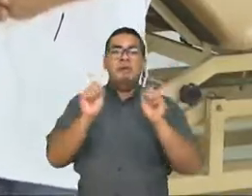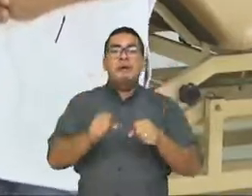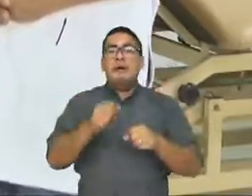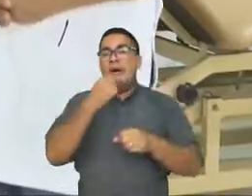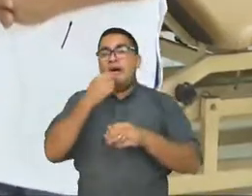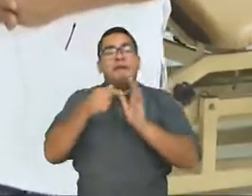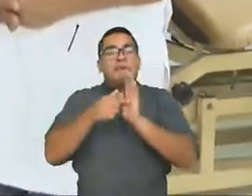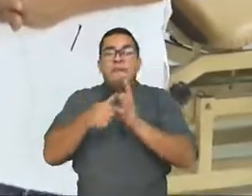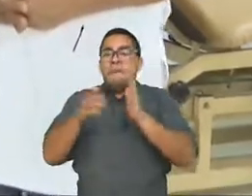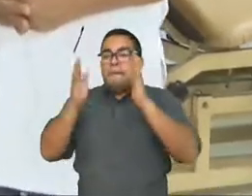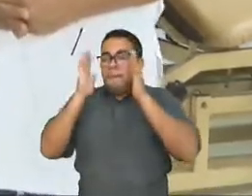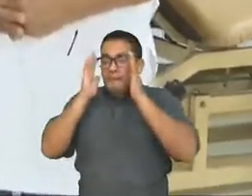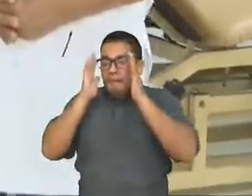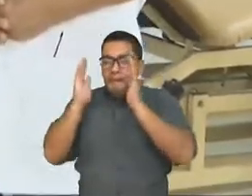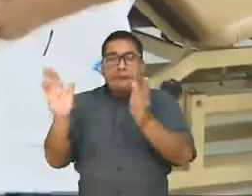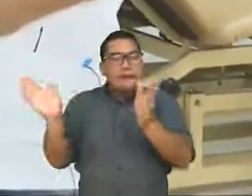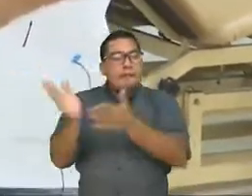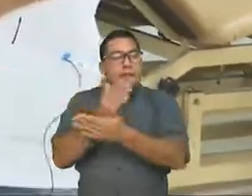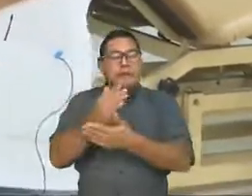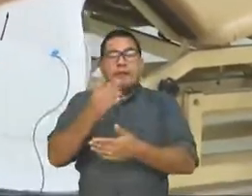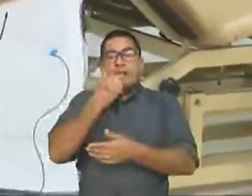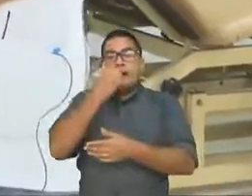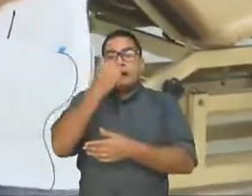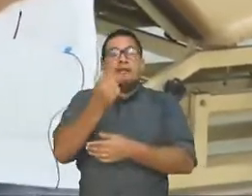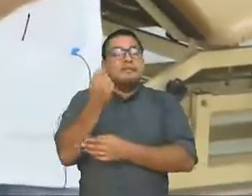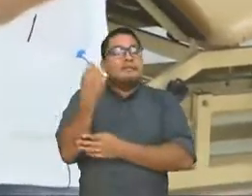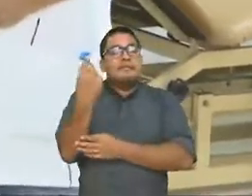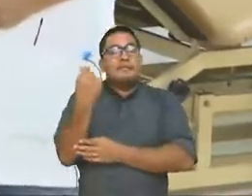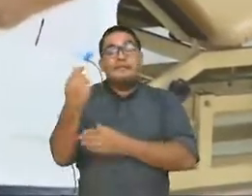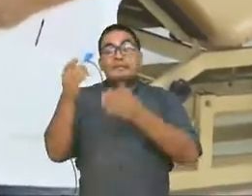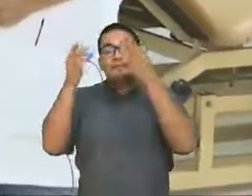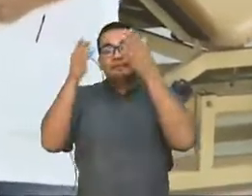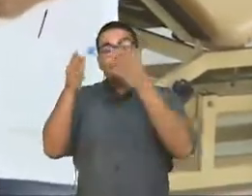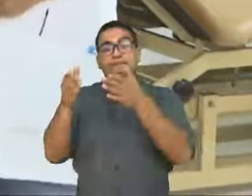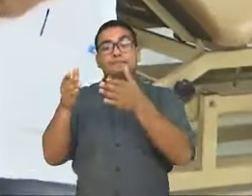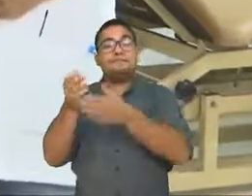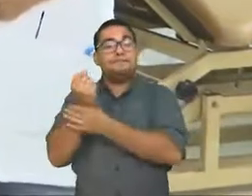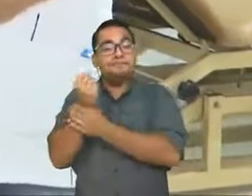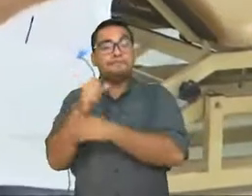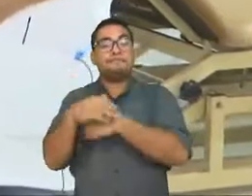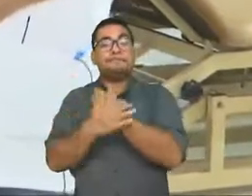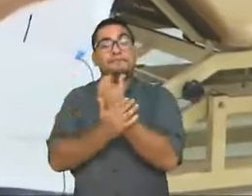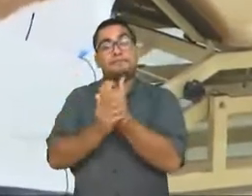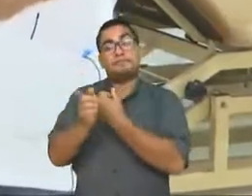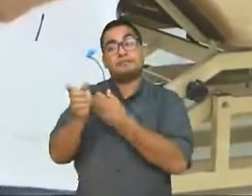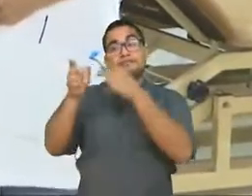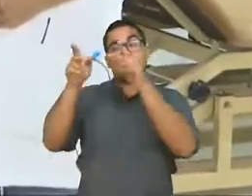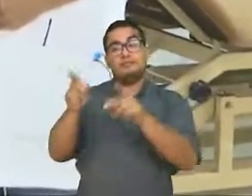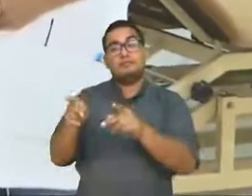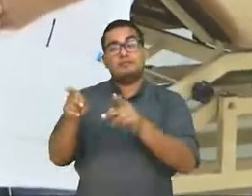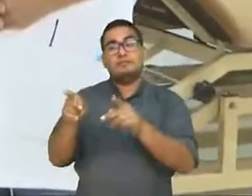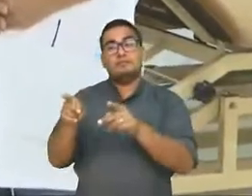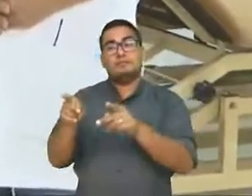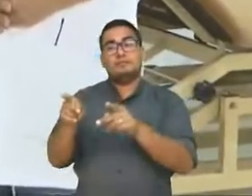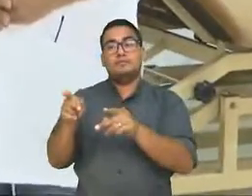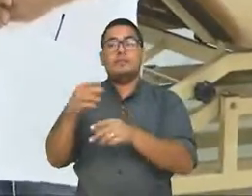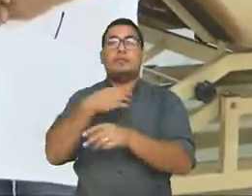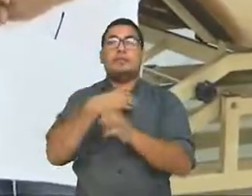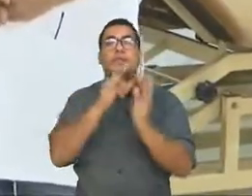ejemplo, ese tipo de atención? Si el paciente no recibe su atención debida de rehabilitación, este paciente sería dependiente de la